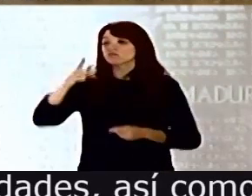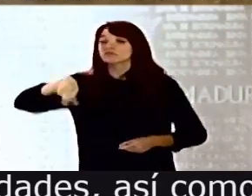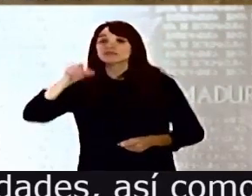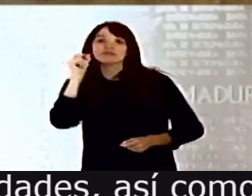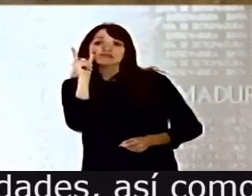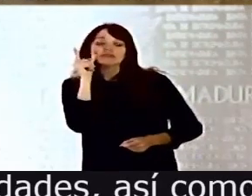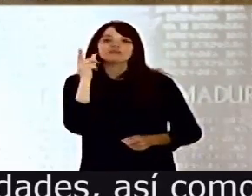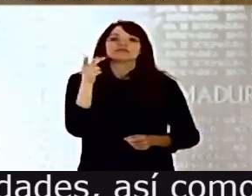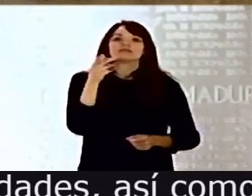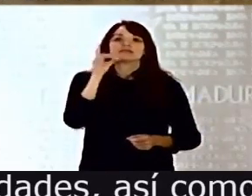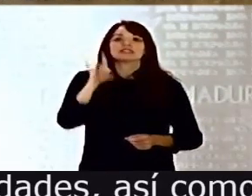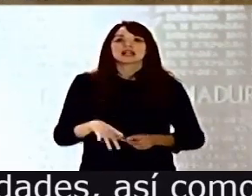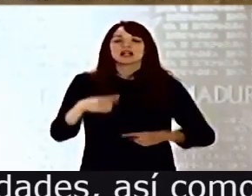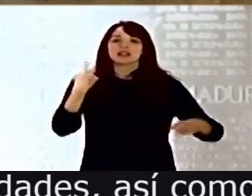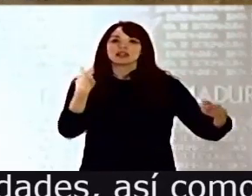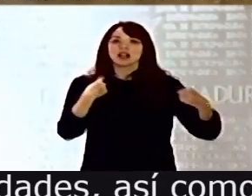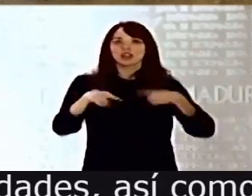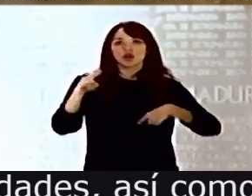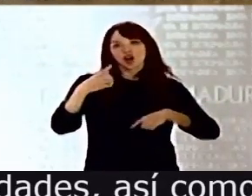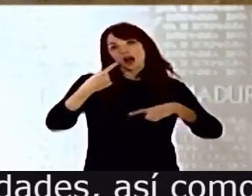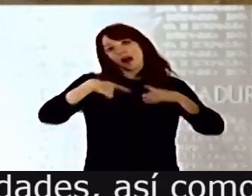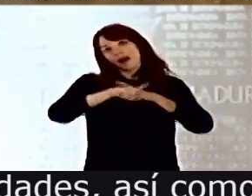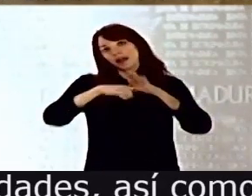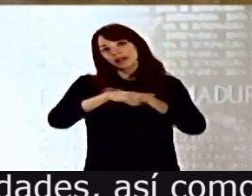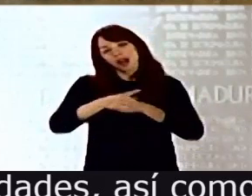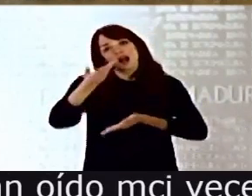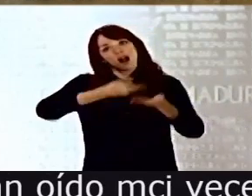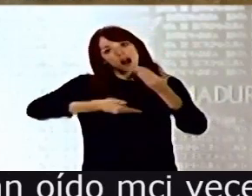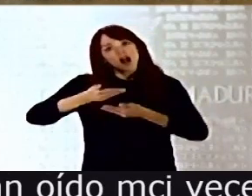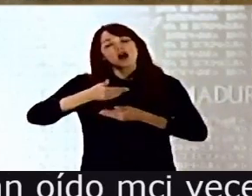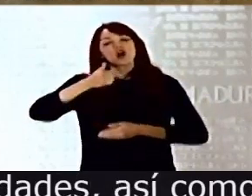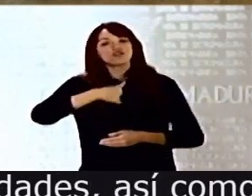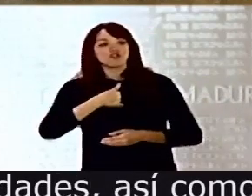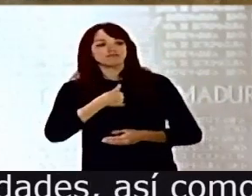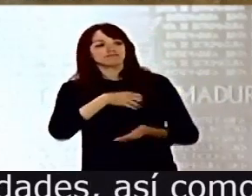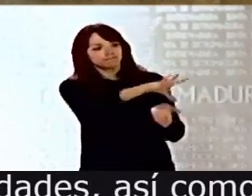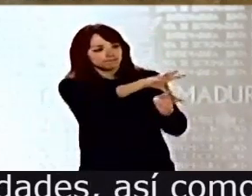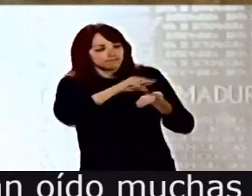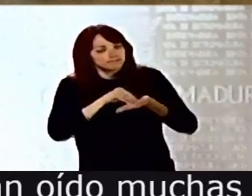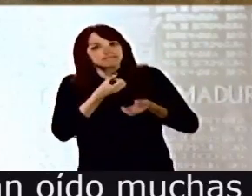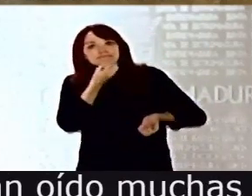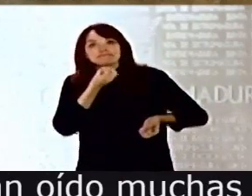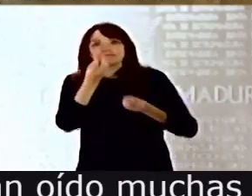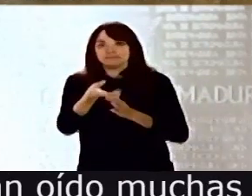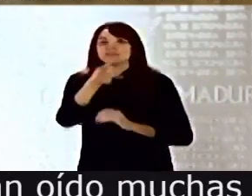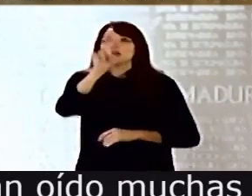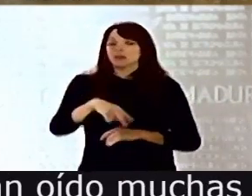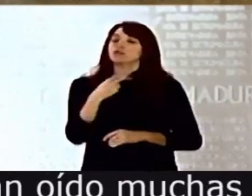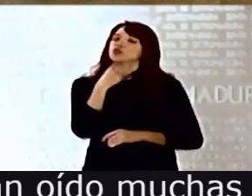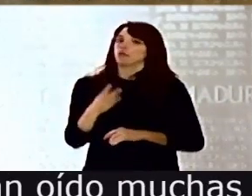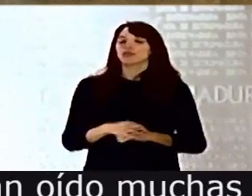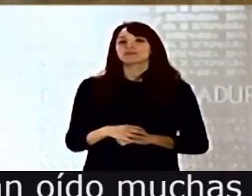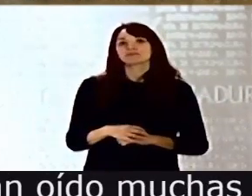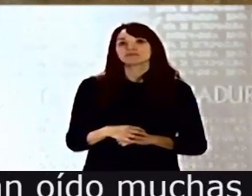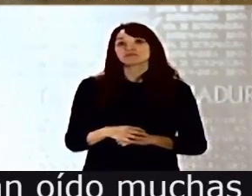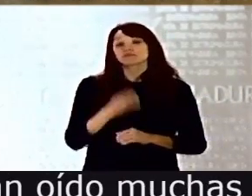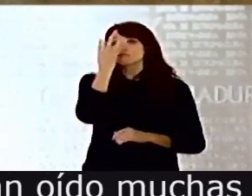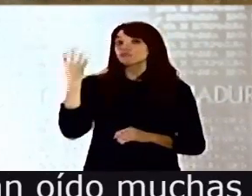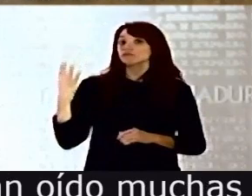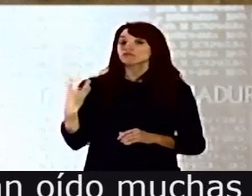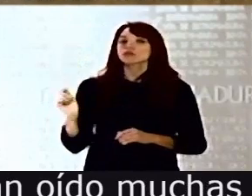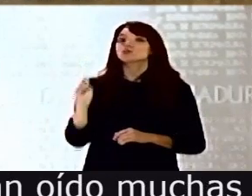veces al director de la Agencia Extremeña de Cooperación y yo quiero también resaltarlo hoy como portavoz del Gobierno. Hemos conseguido en la legislatura